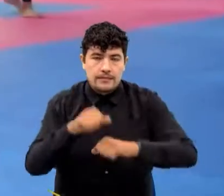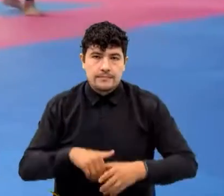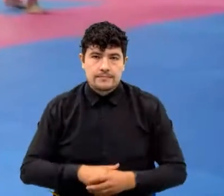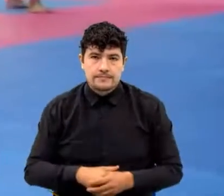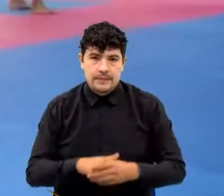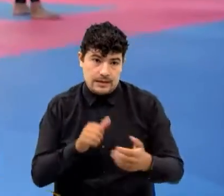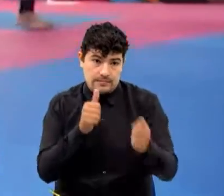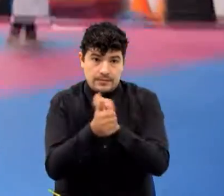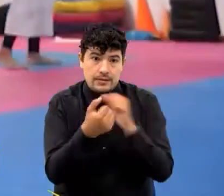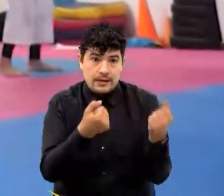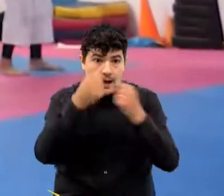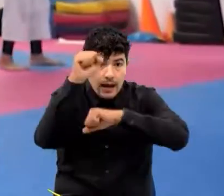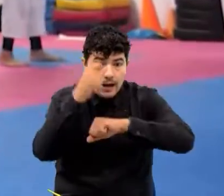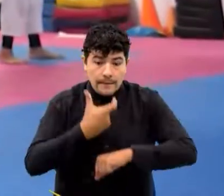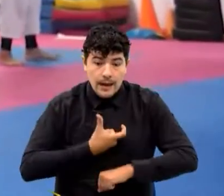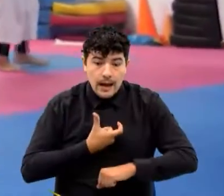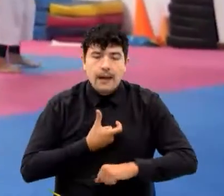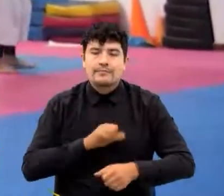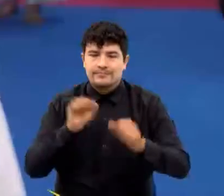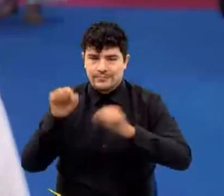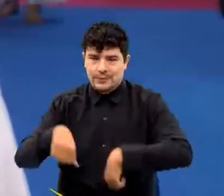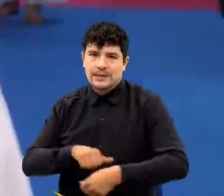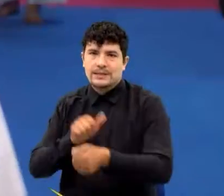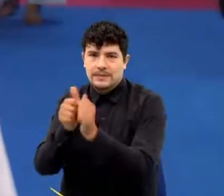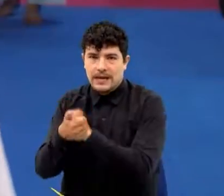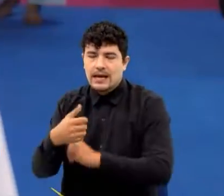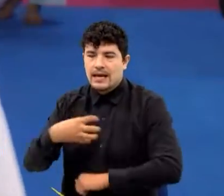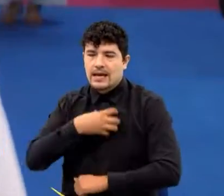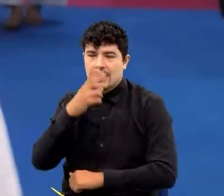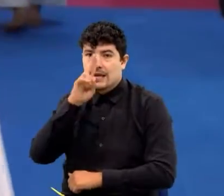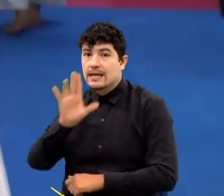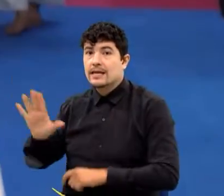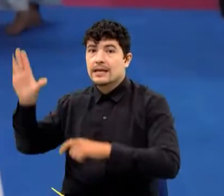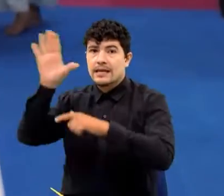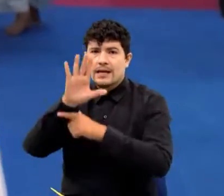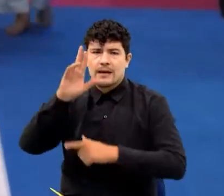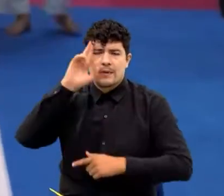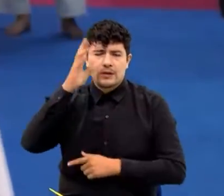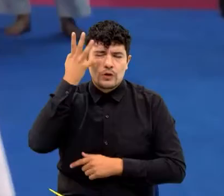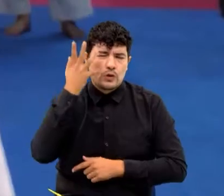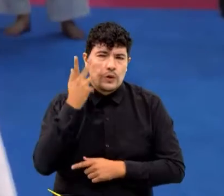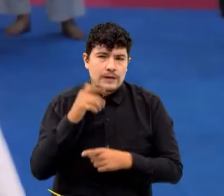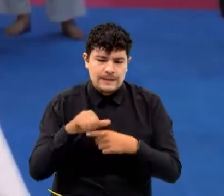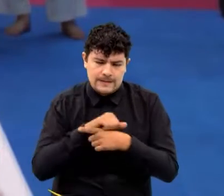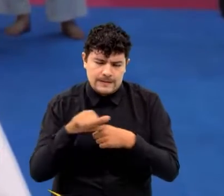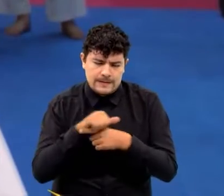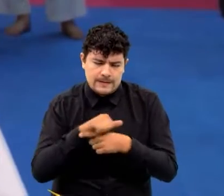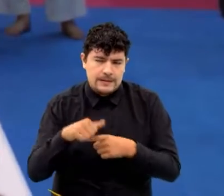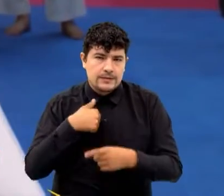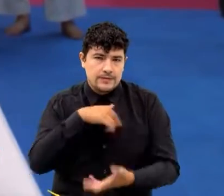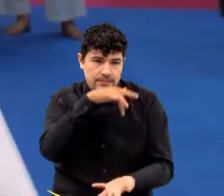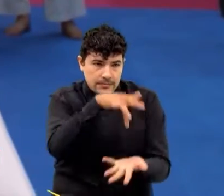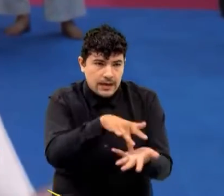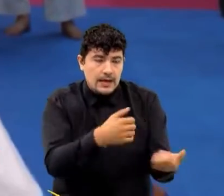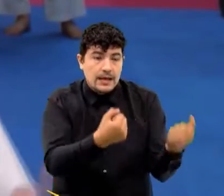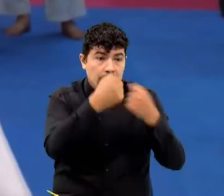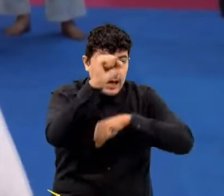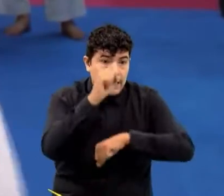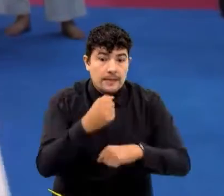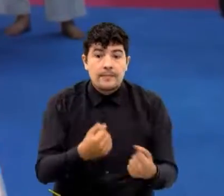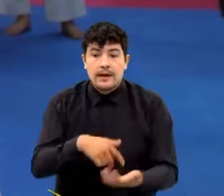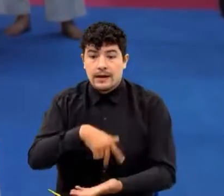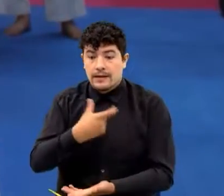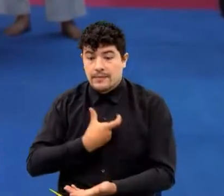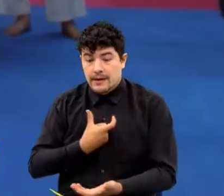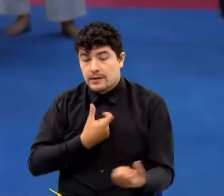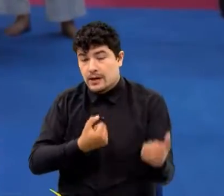los nacionales. Estamos preparándonos todos los días en entrenamiento para poder ir por medalla, por podio y tener la